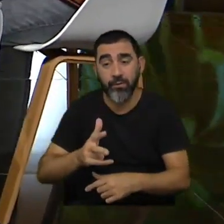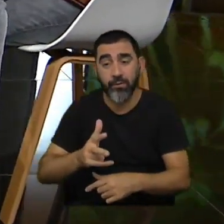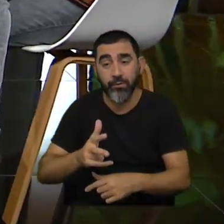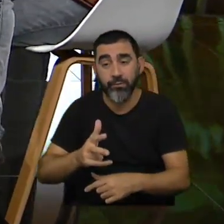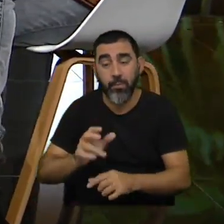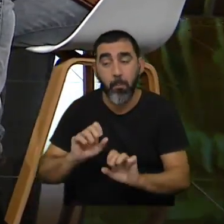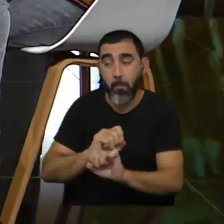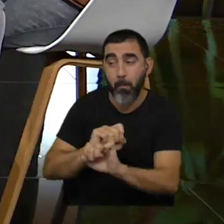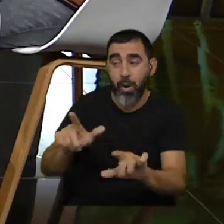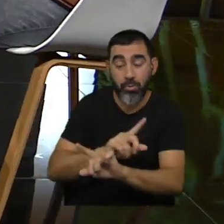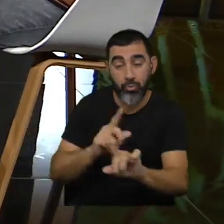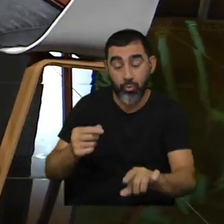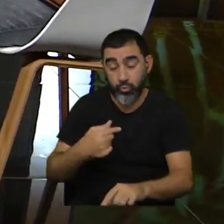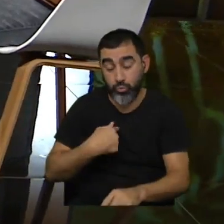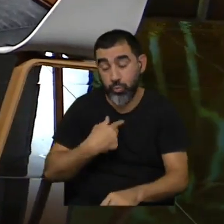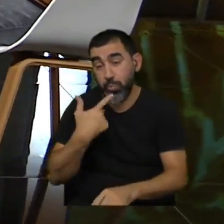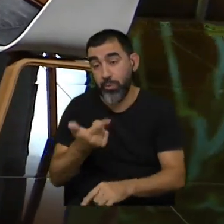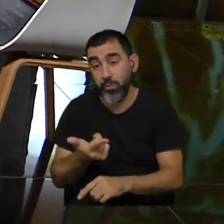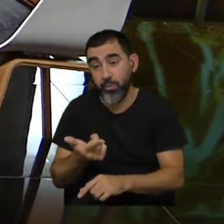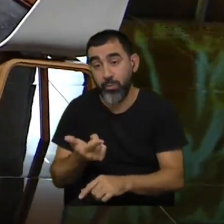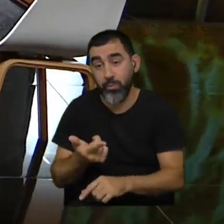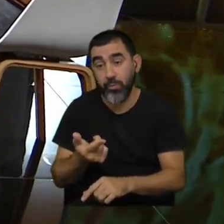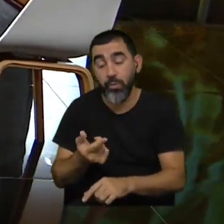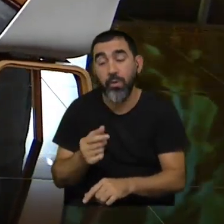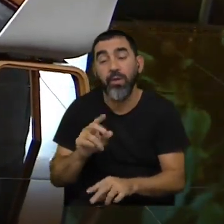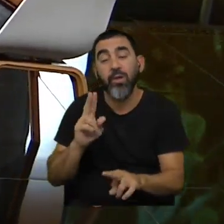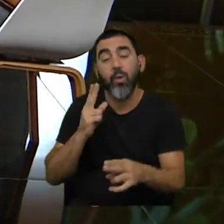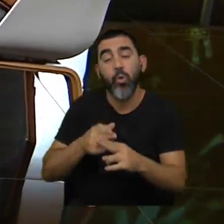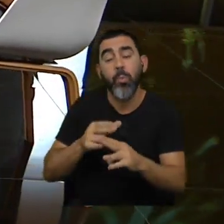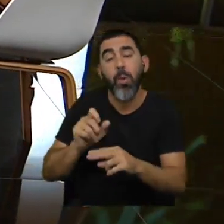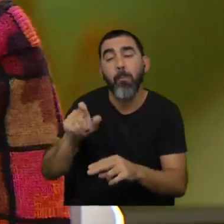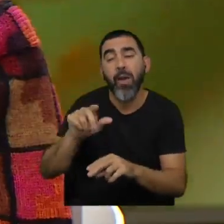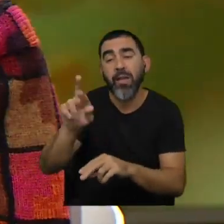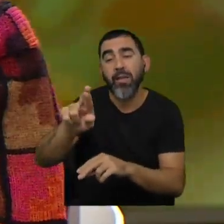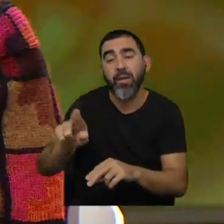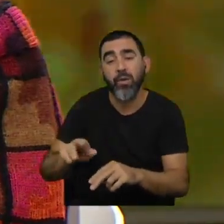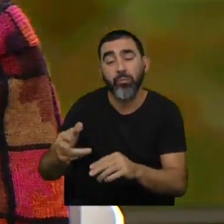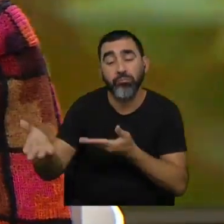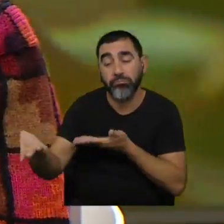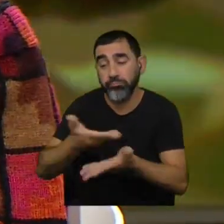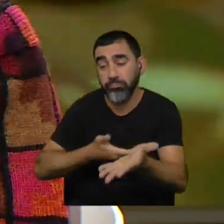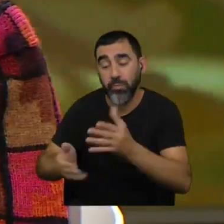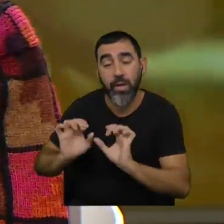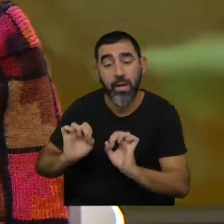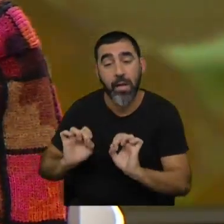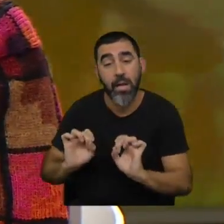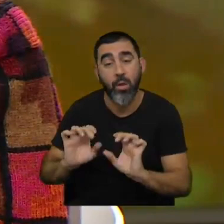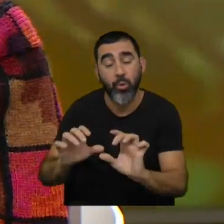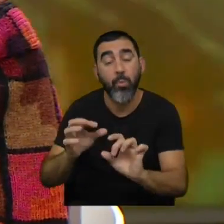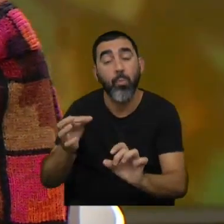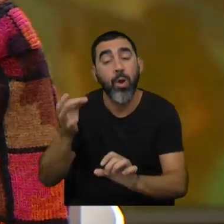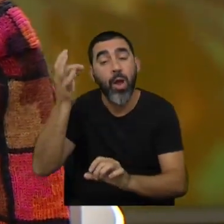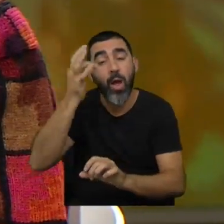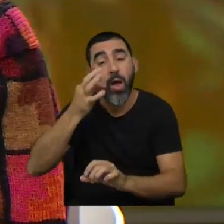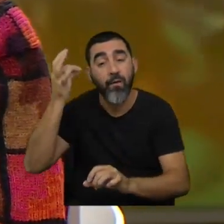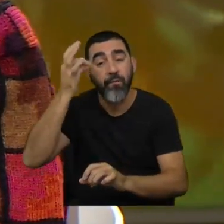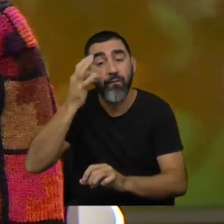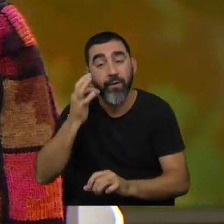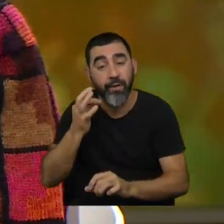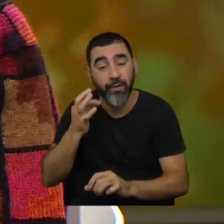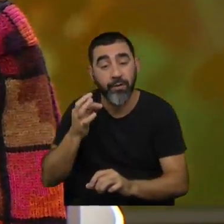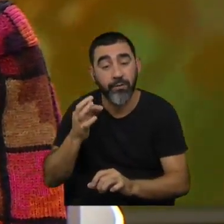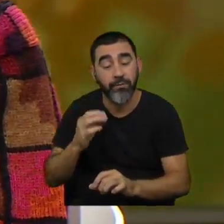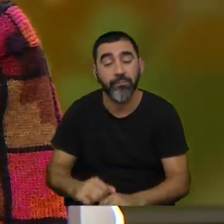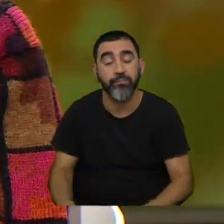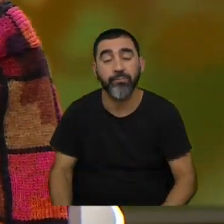mal. En el caso particular del mal de río es una interacción natural que se da porque la abeja melífera, que como